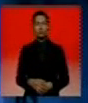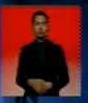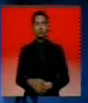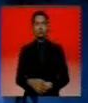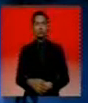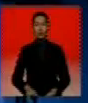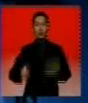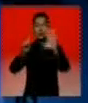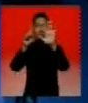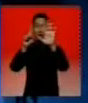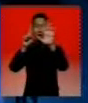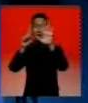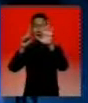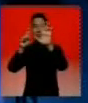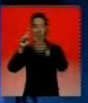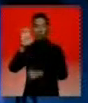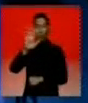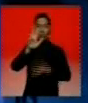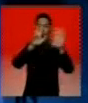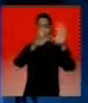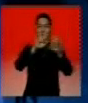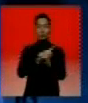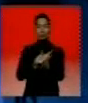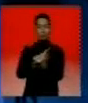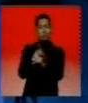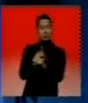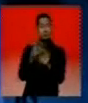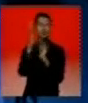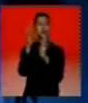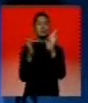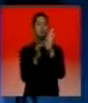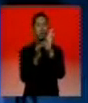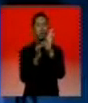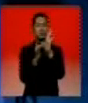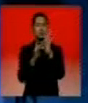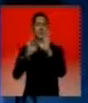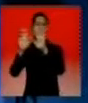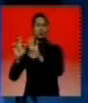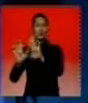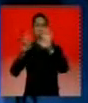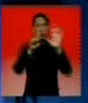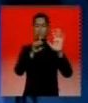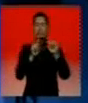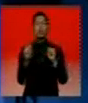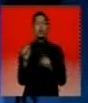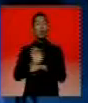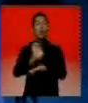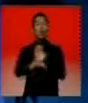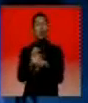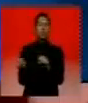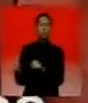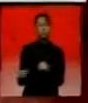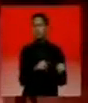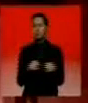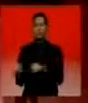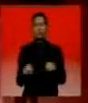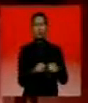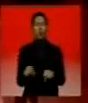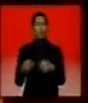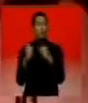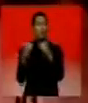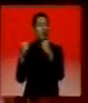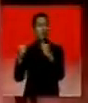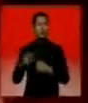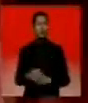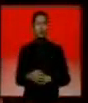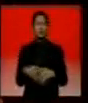A las 18 horas 58 minutos del 16 de abril, Ecuador tembló fuertemente,